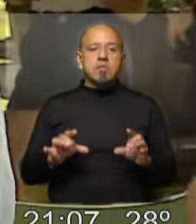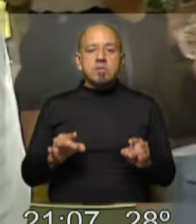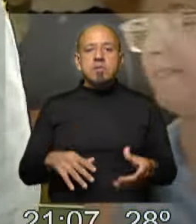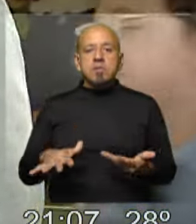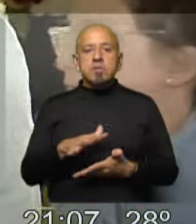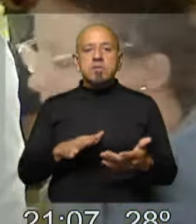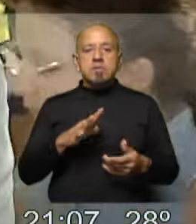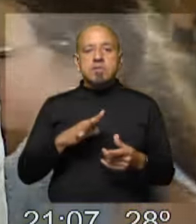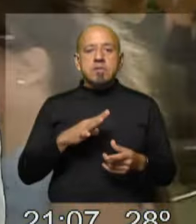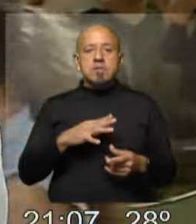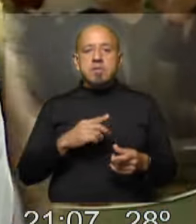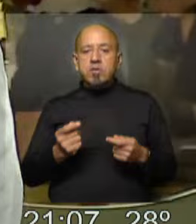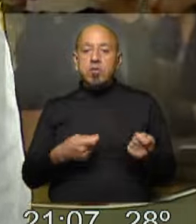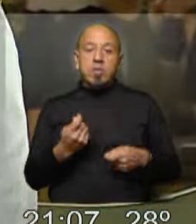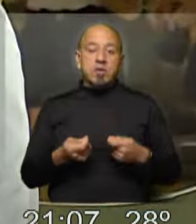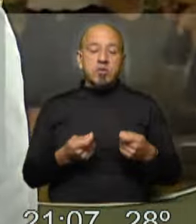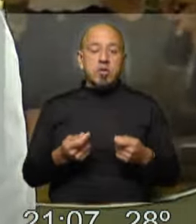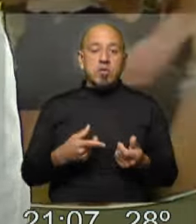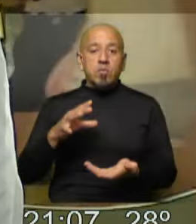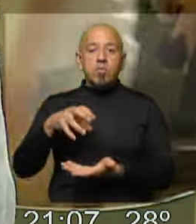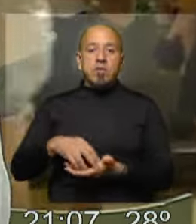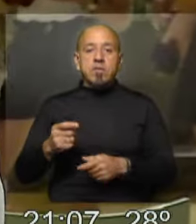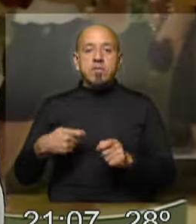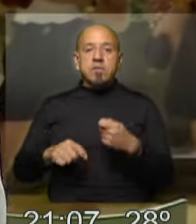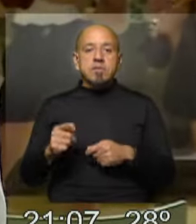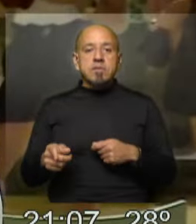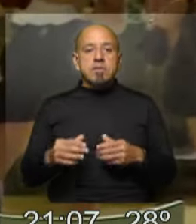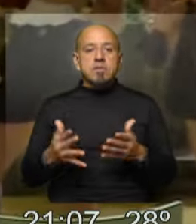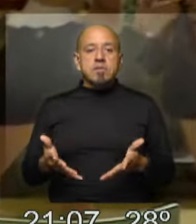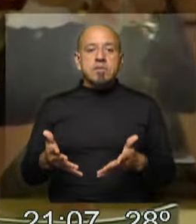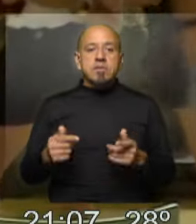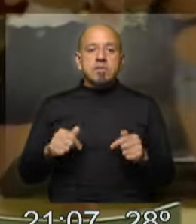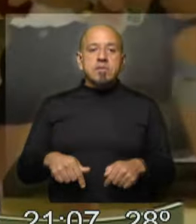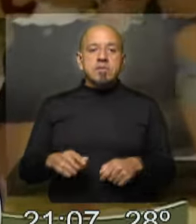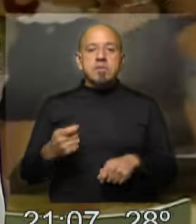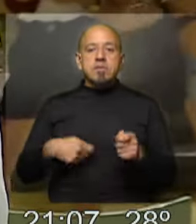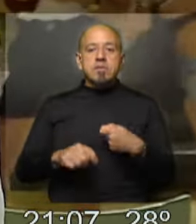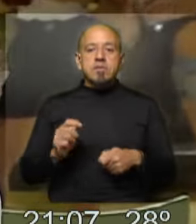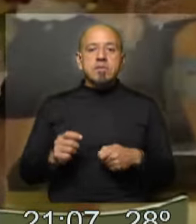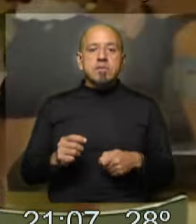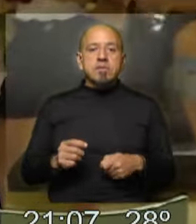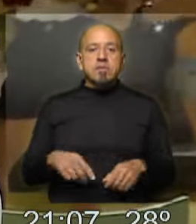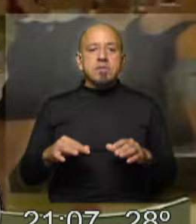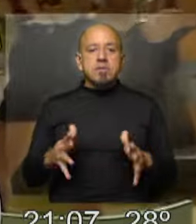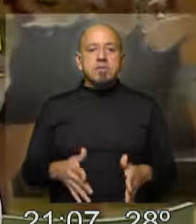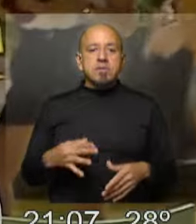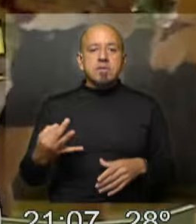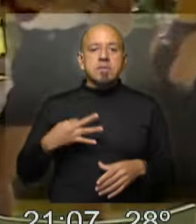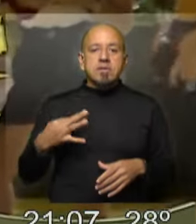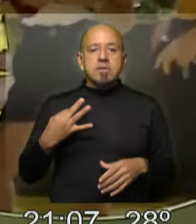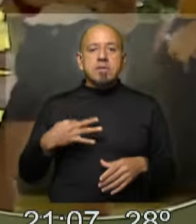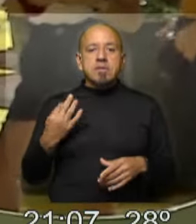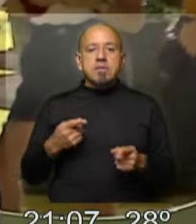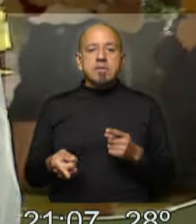yo tengo comercio Acá cerquita y no te puedo decir lo que hoy vendí lo que se movió hoy como hace años no se